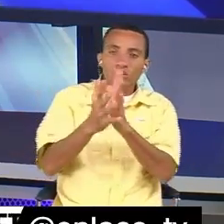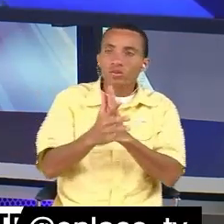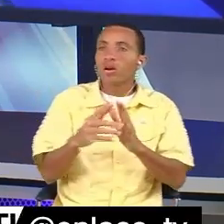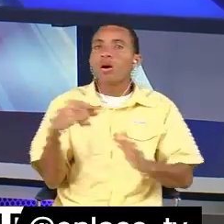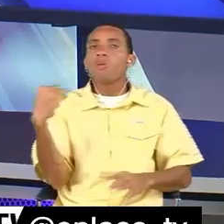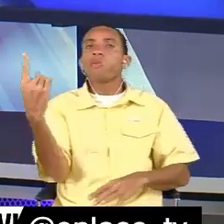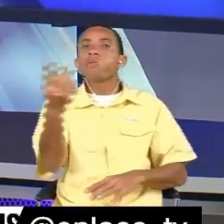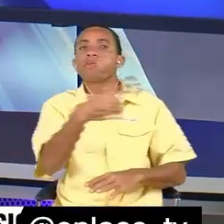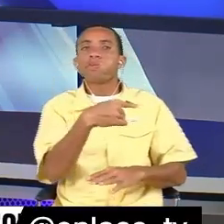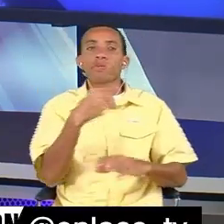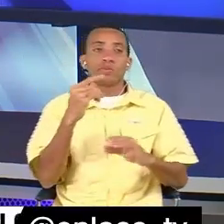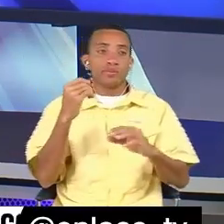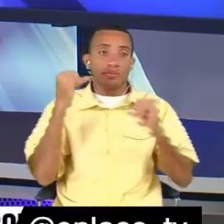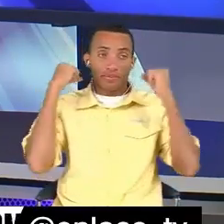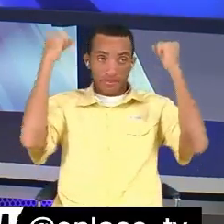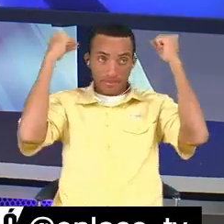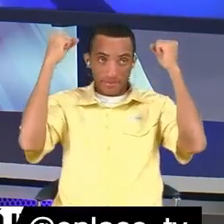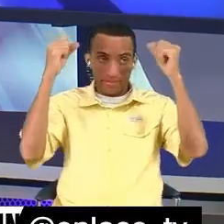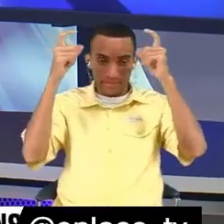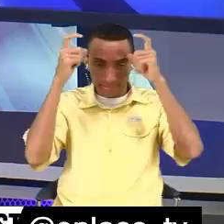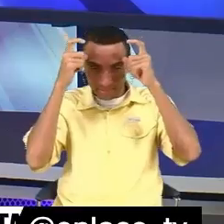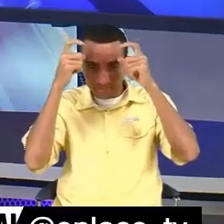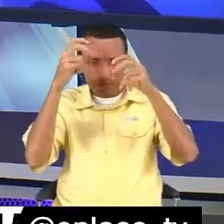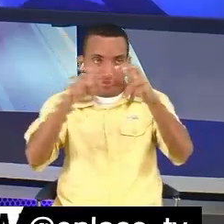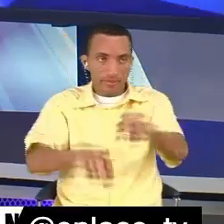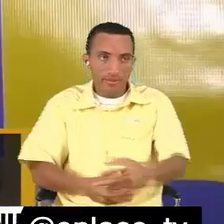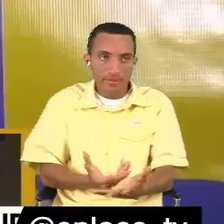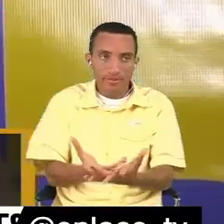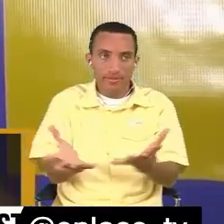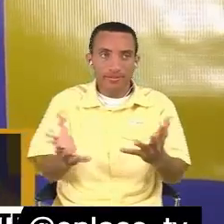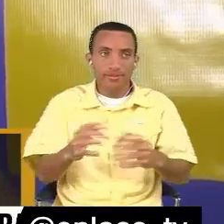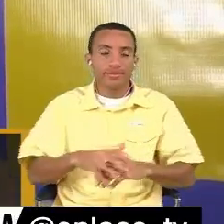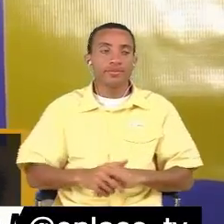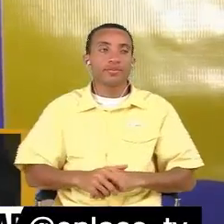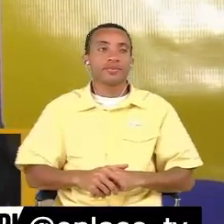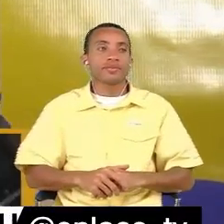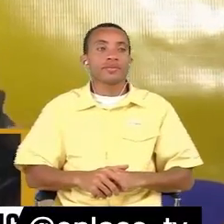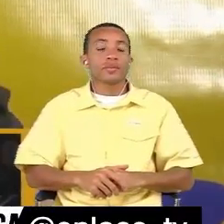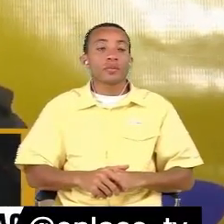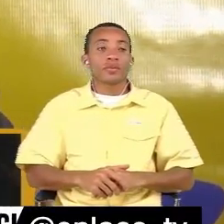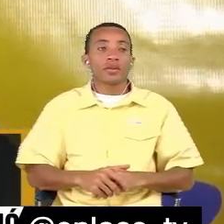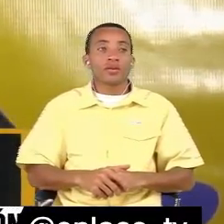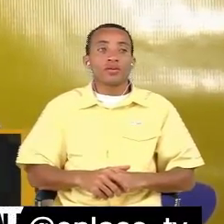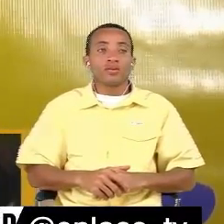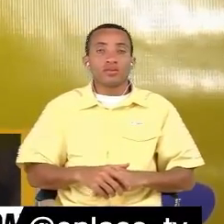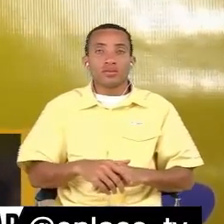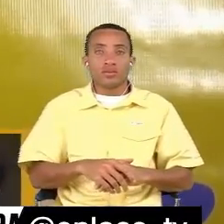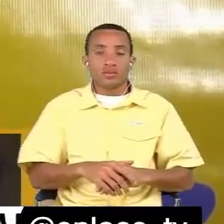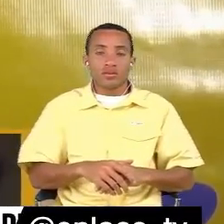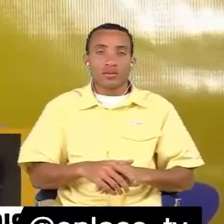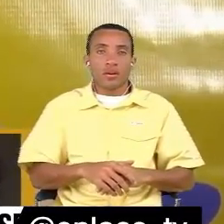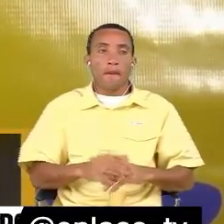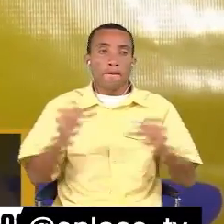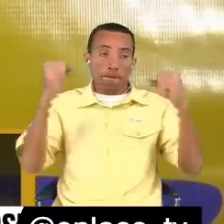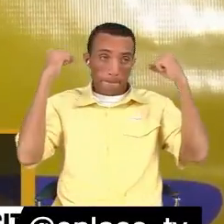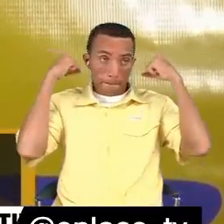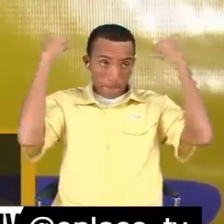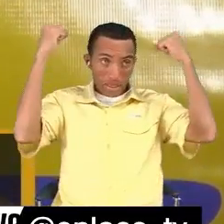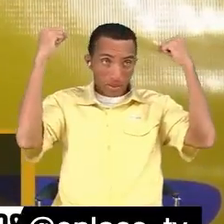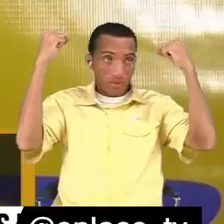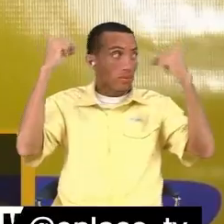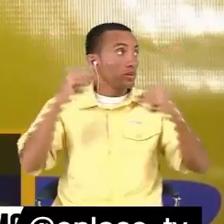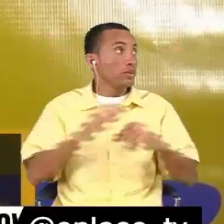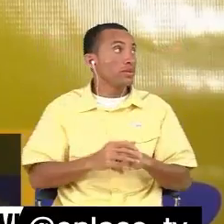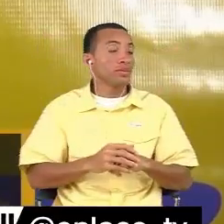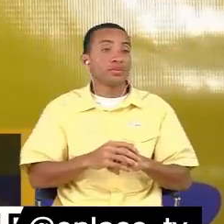público durante el paro agrario en el departamento. Bueno, el paro agrario Santander tiene dos